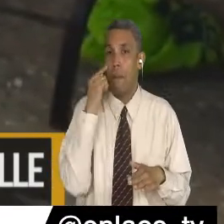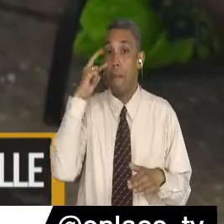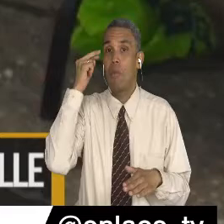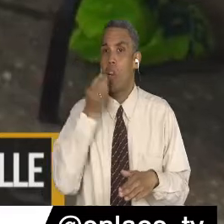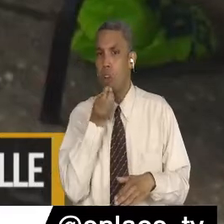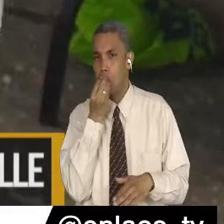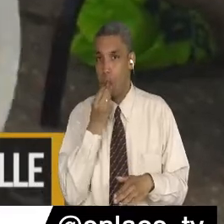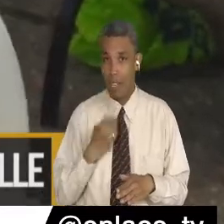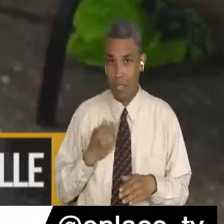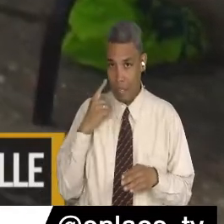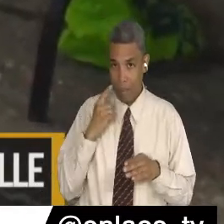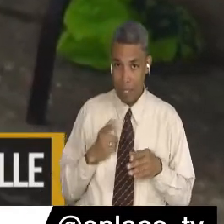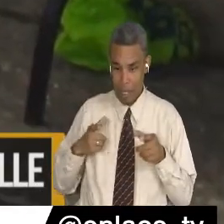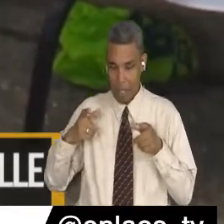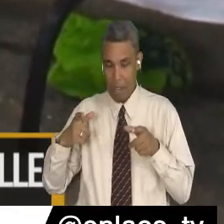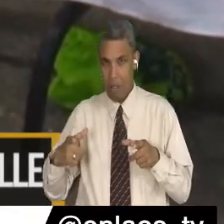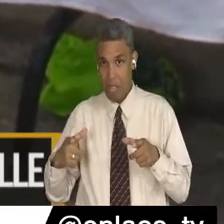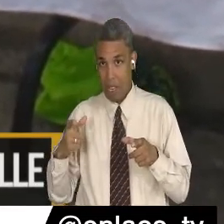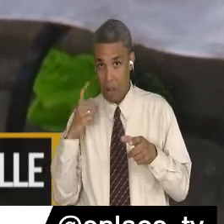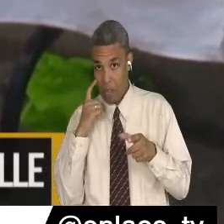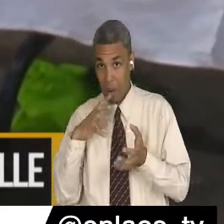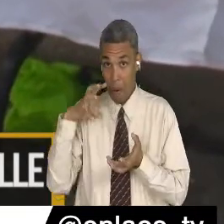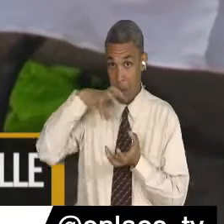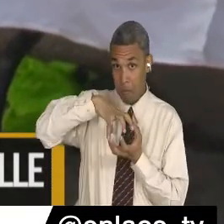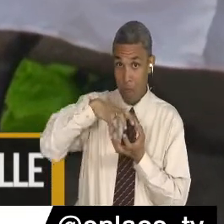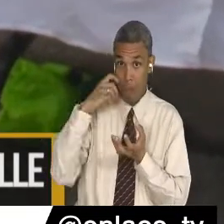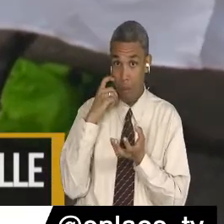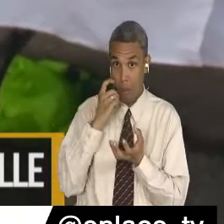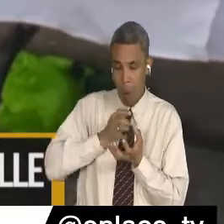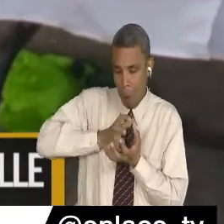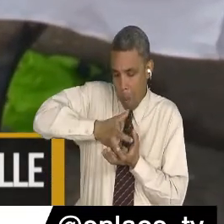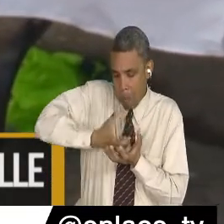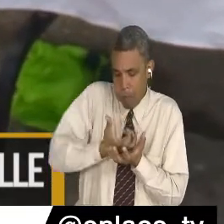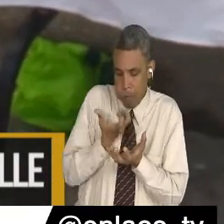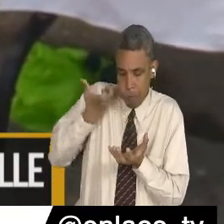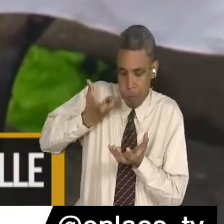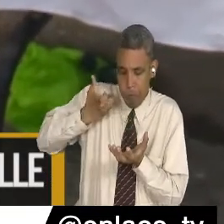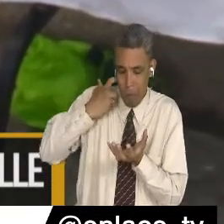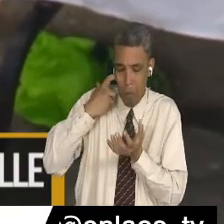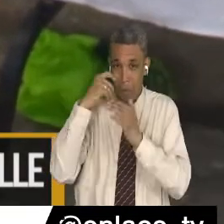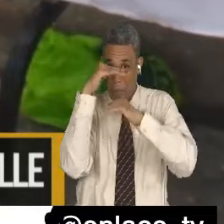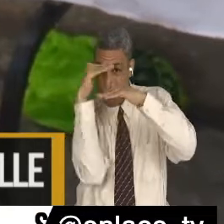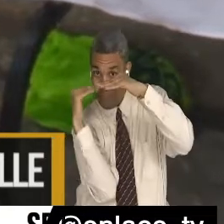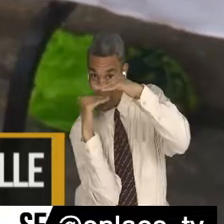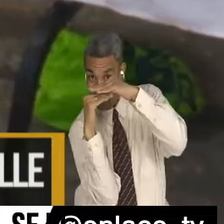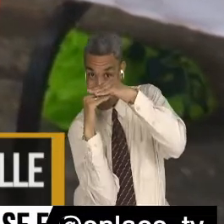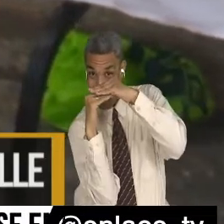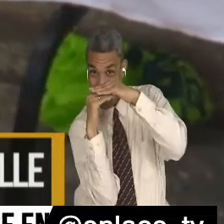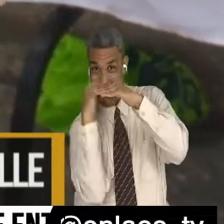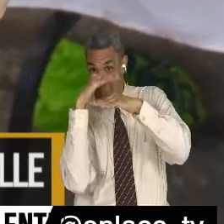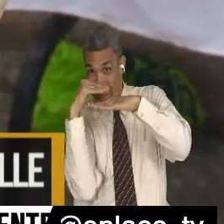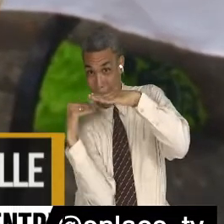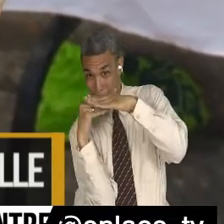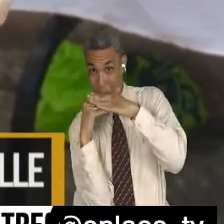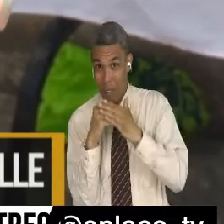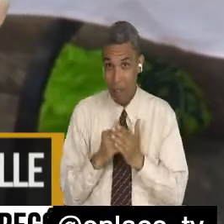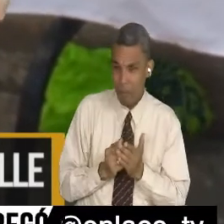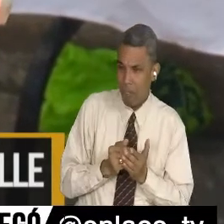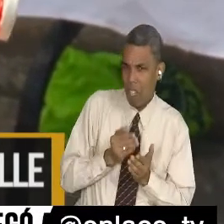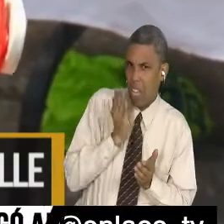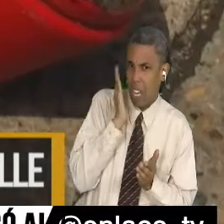cómo dentro de un termo, que para nosotros es un elemento normal, logran hacer una caleta en el fondo del mismo para